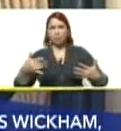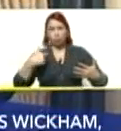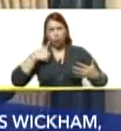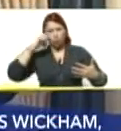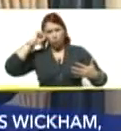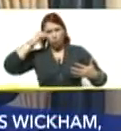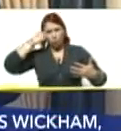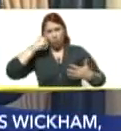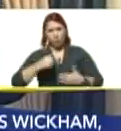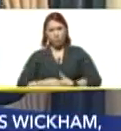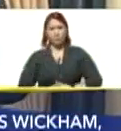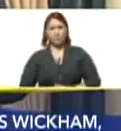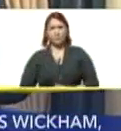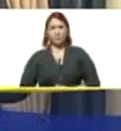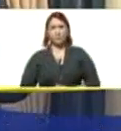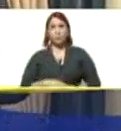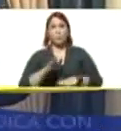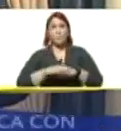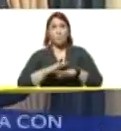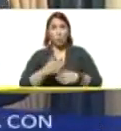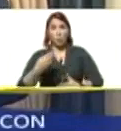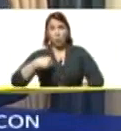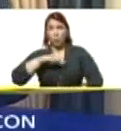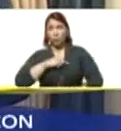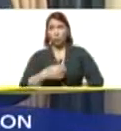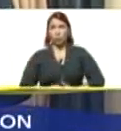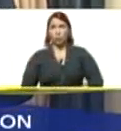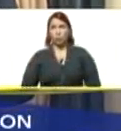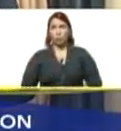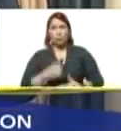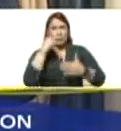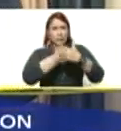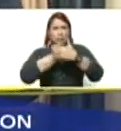perfectamente, porque estábamos en el fragor de la lucha.